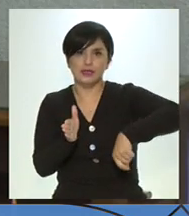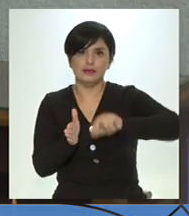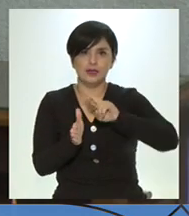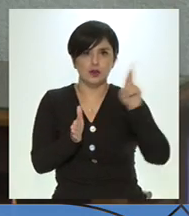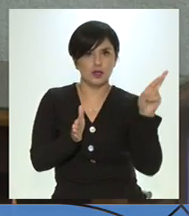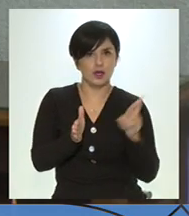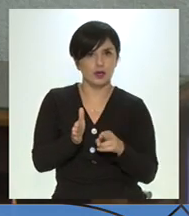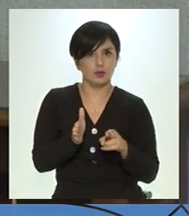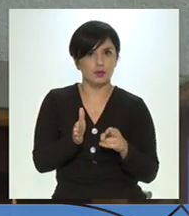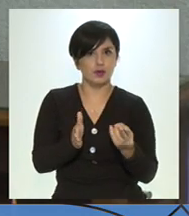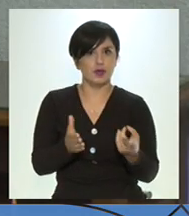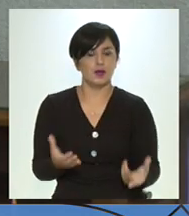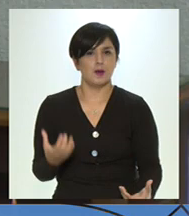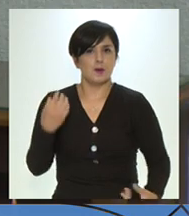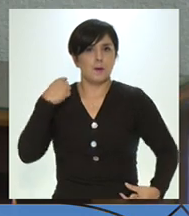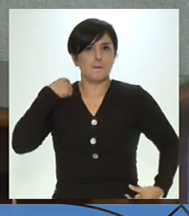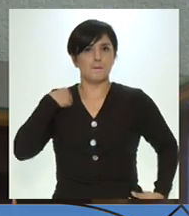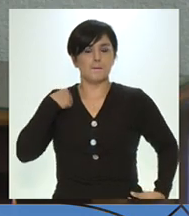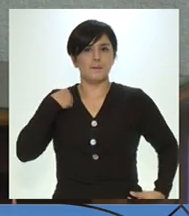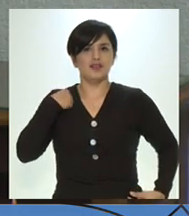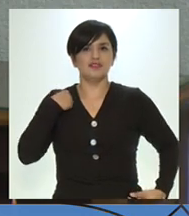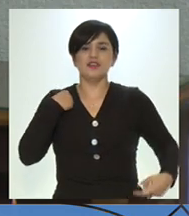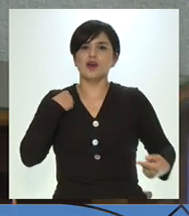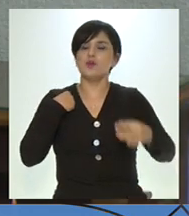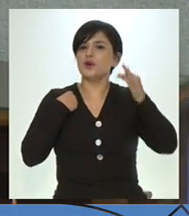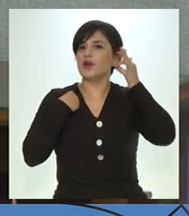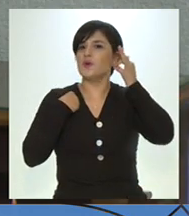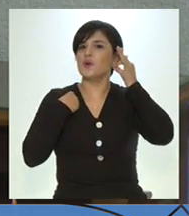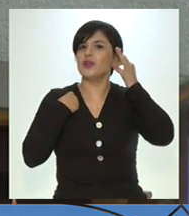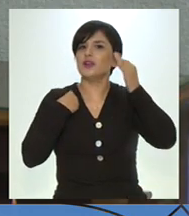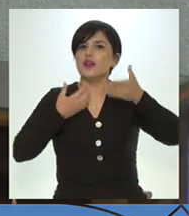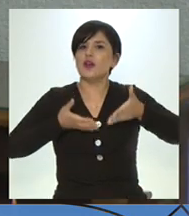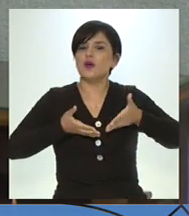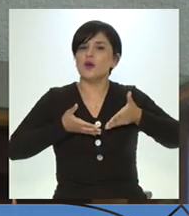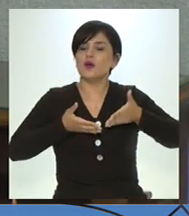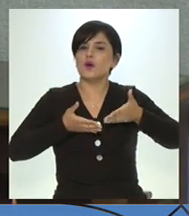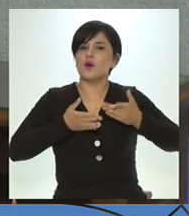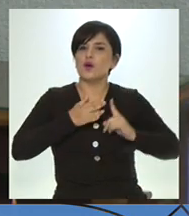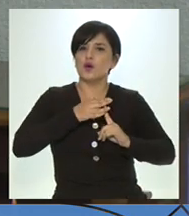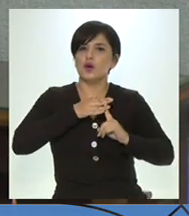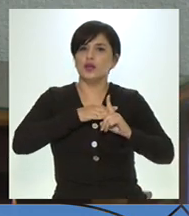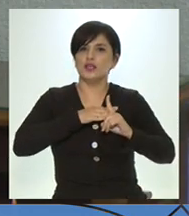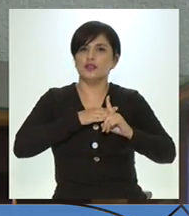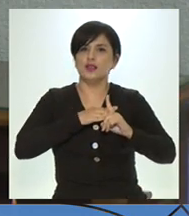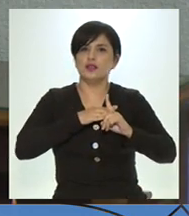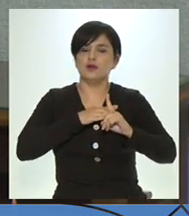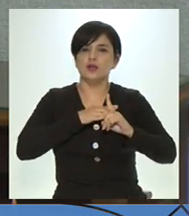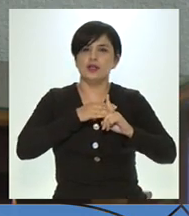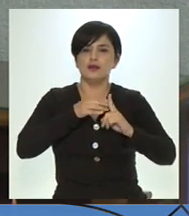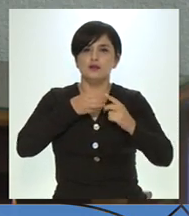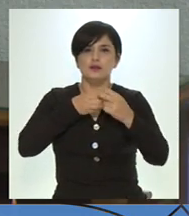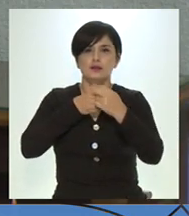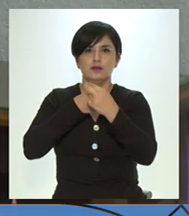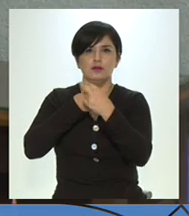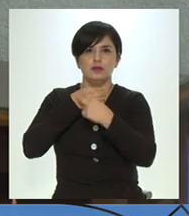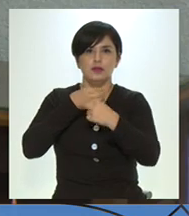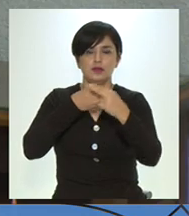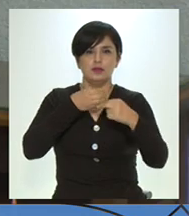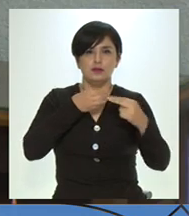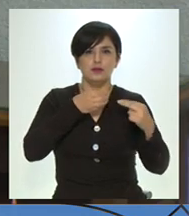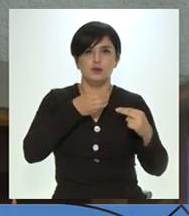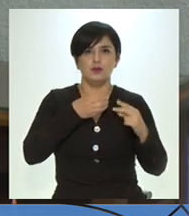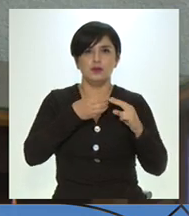es presidida por una mujer de ascendencia diaguita confió estar a la altura de la actual transición